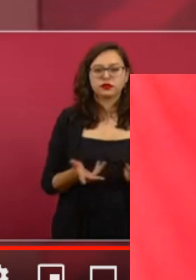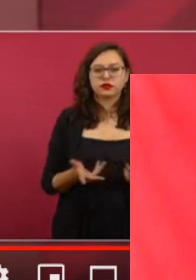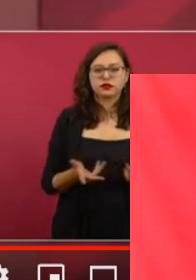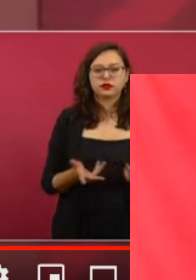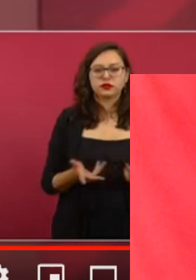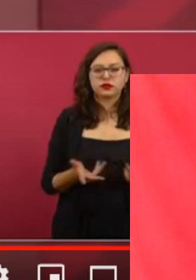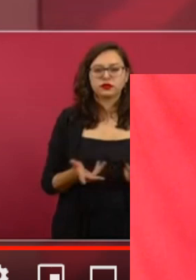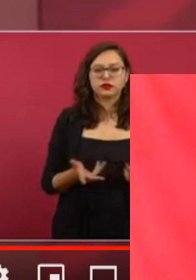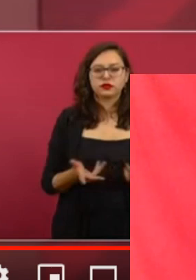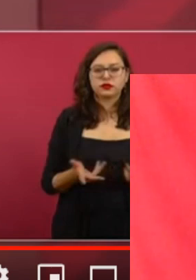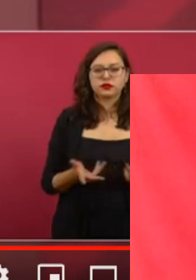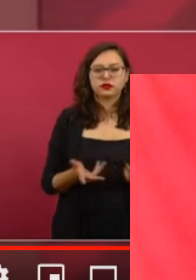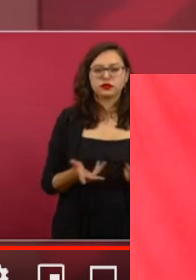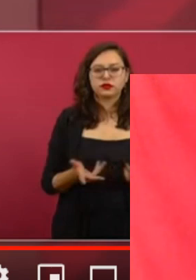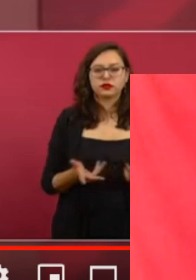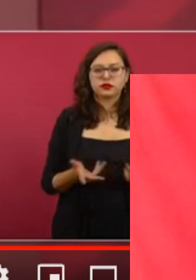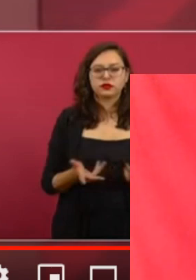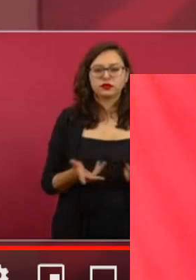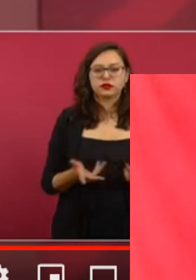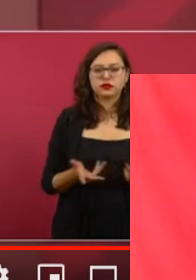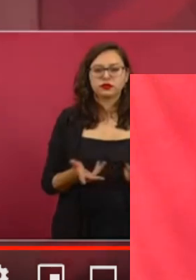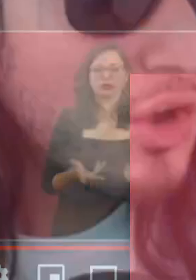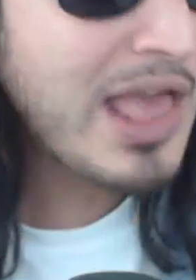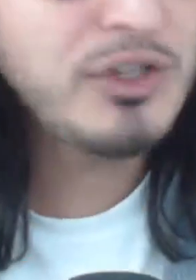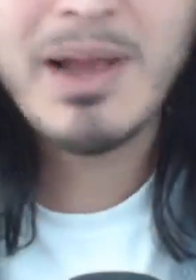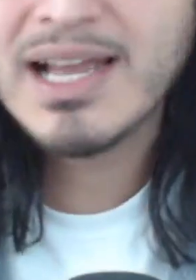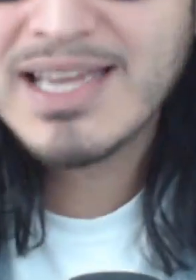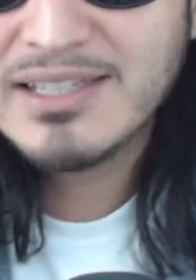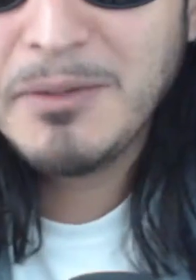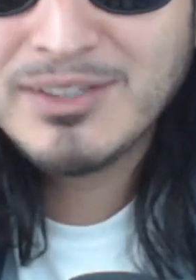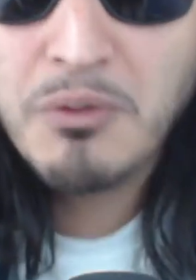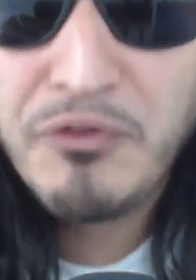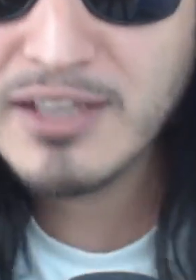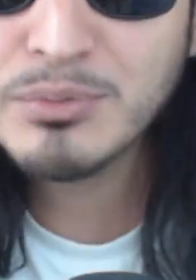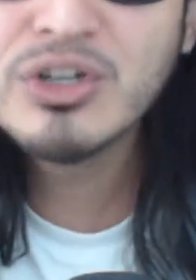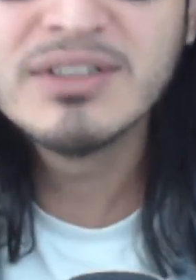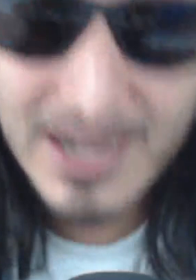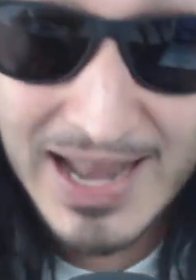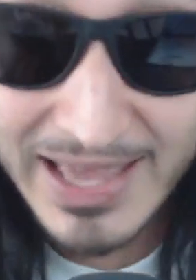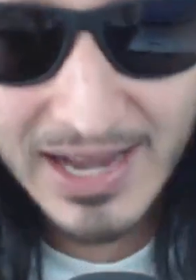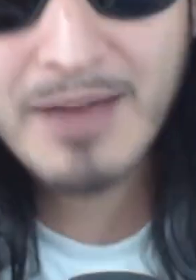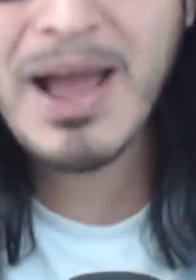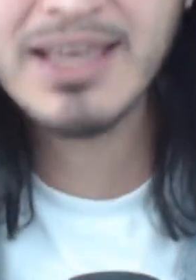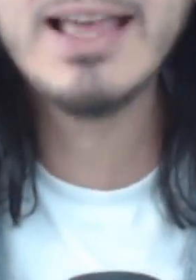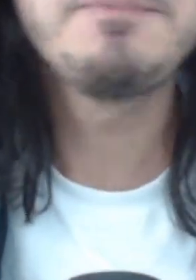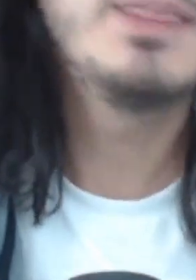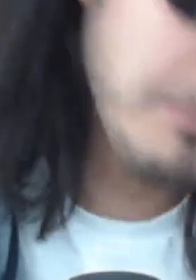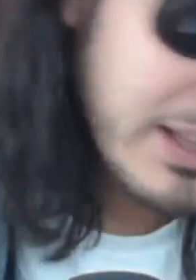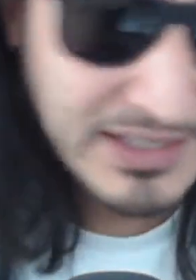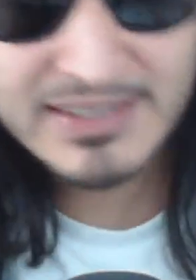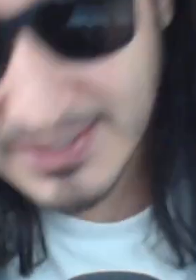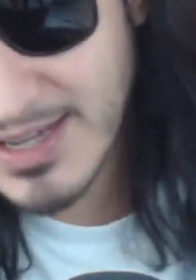encantó, te lo voy a poner, maldita sea, para que se te paren los nipples, hola yo soy Makalakesh, si ves esto en Facebook, déjale like en la página,